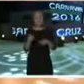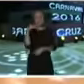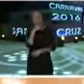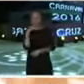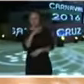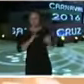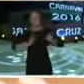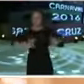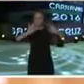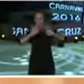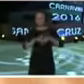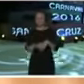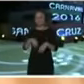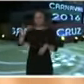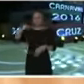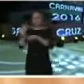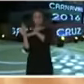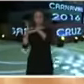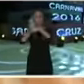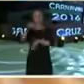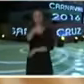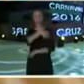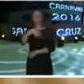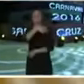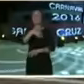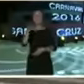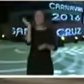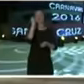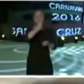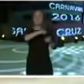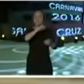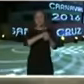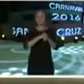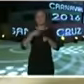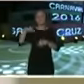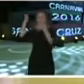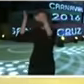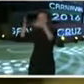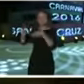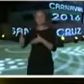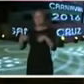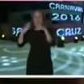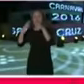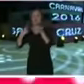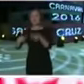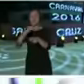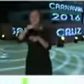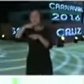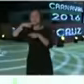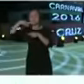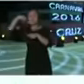Y representando al hierro, Drag en Quesadilla Rusa. Por la